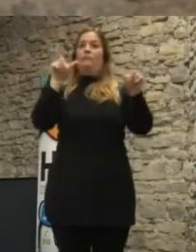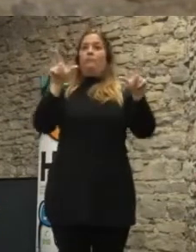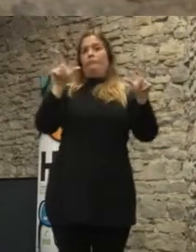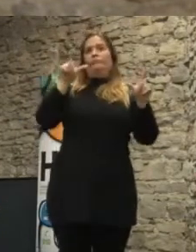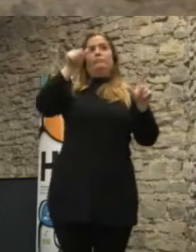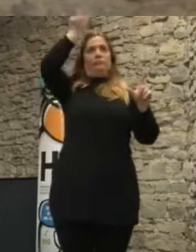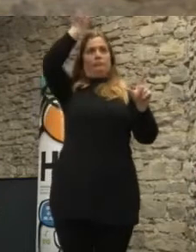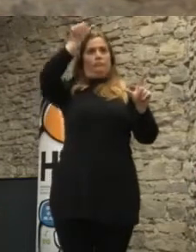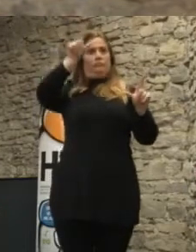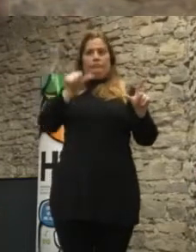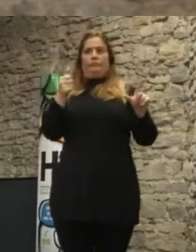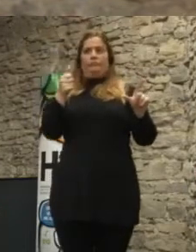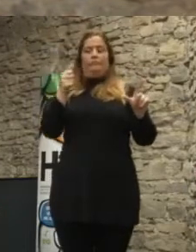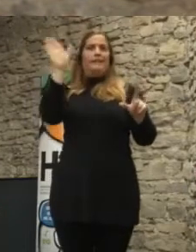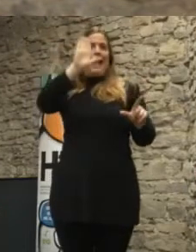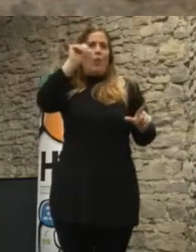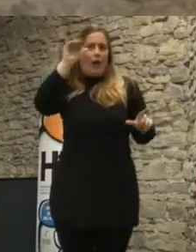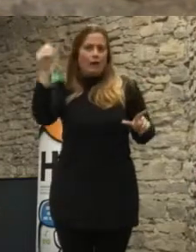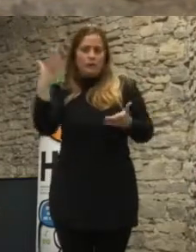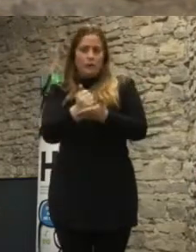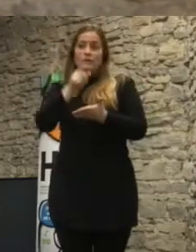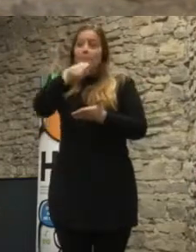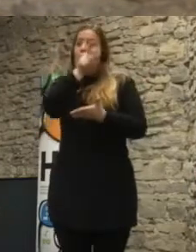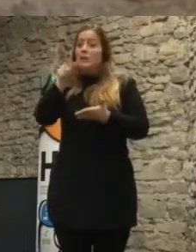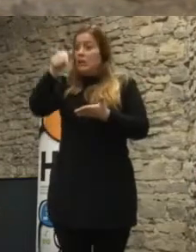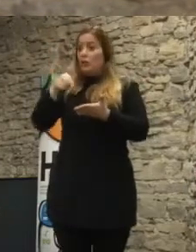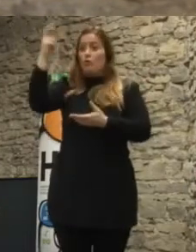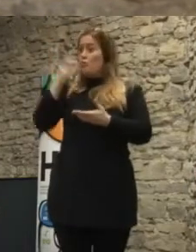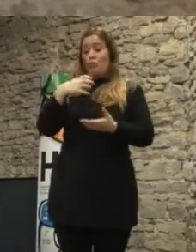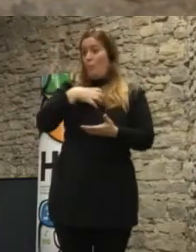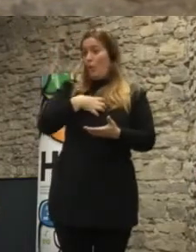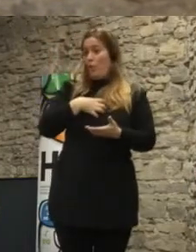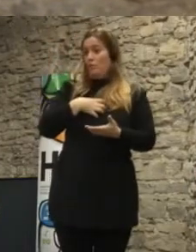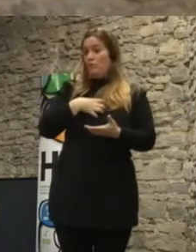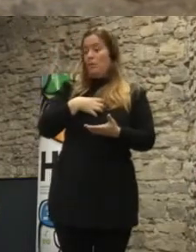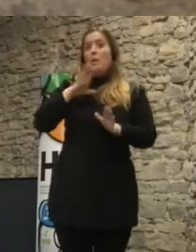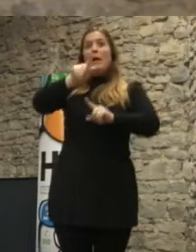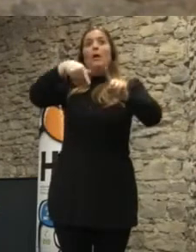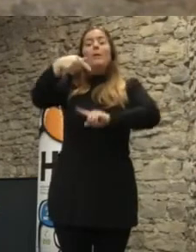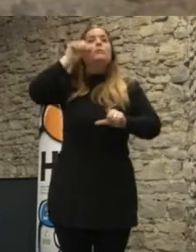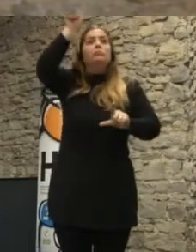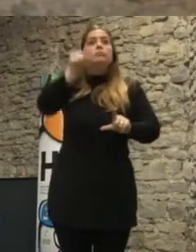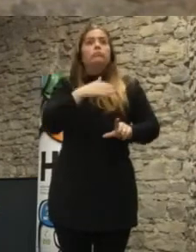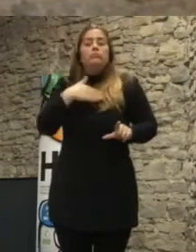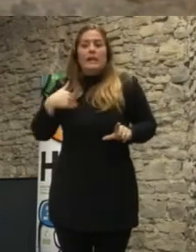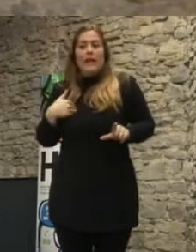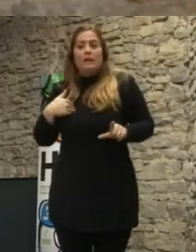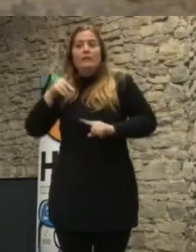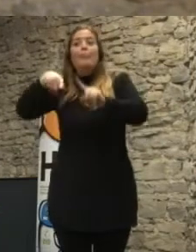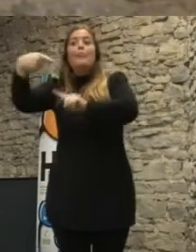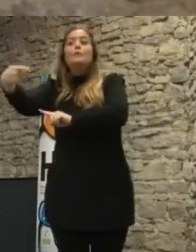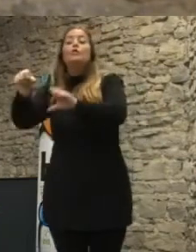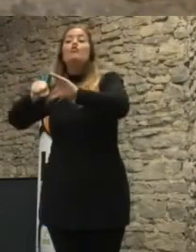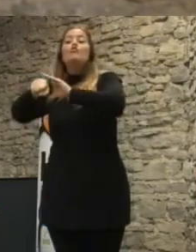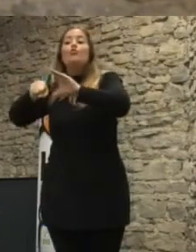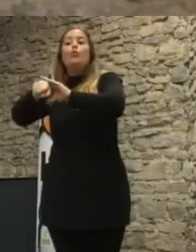incluso a las que no hayan podido estar aquí y lo quieran ver, se va a colgar en YouTube